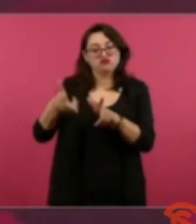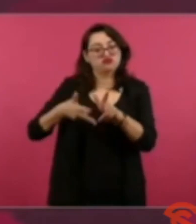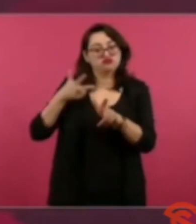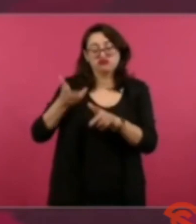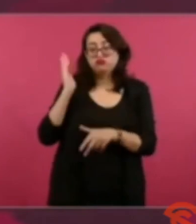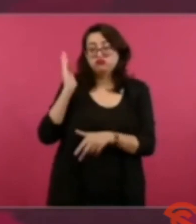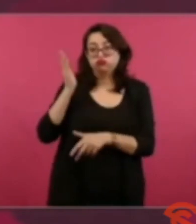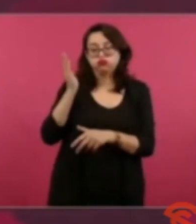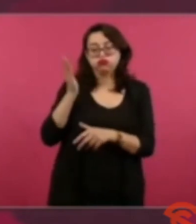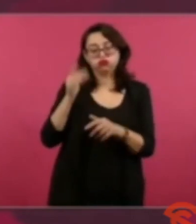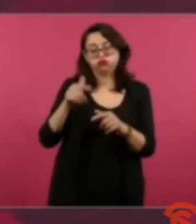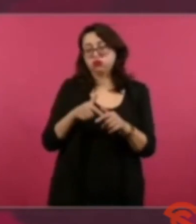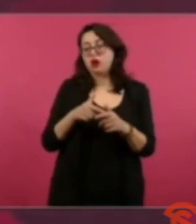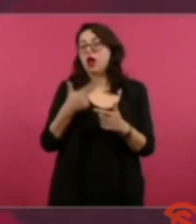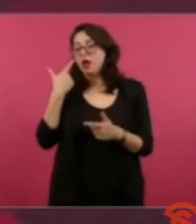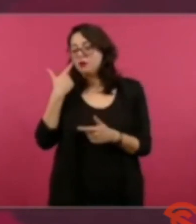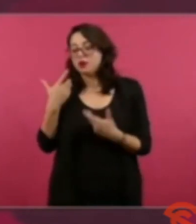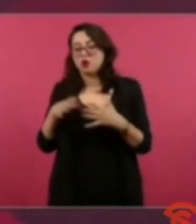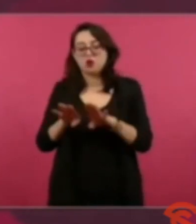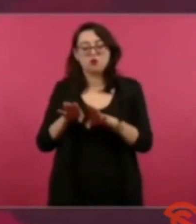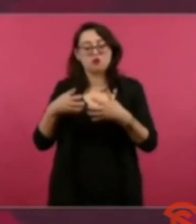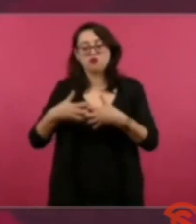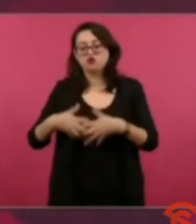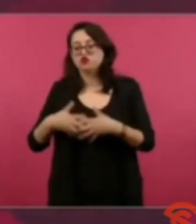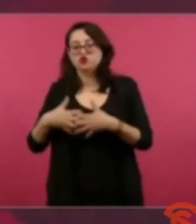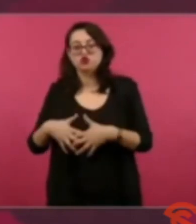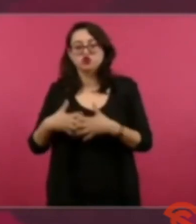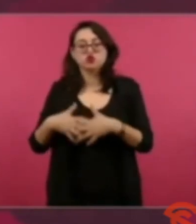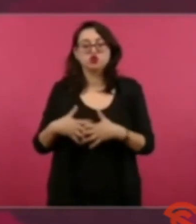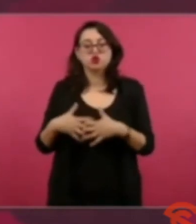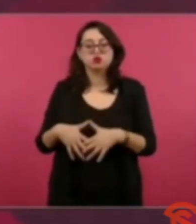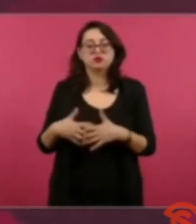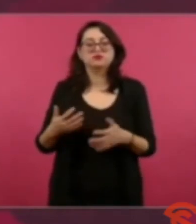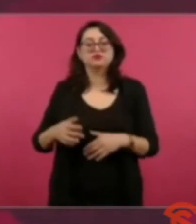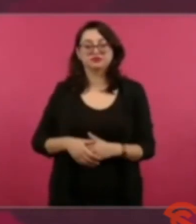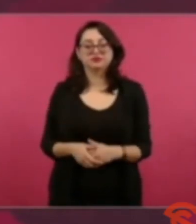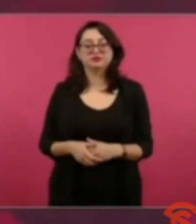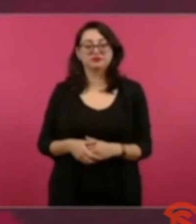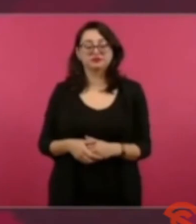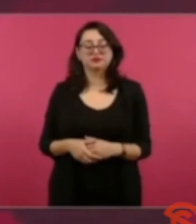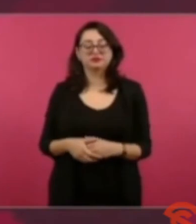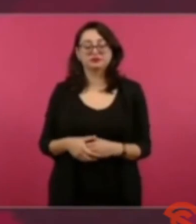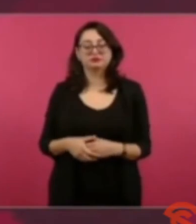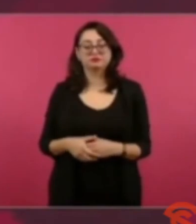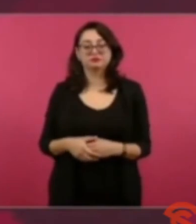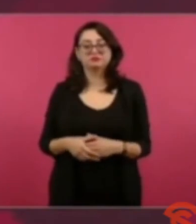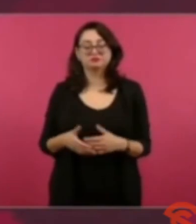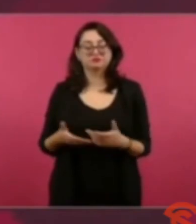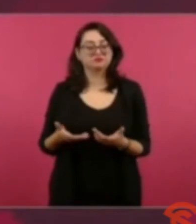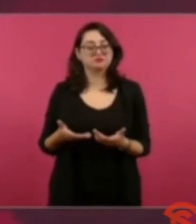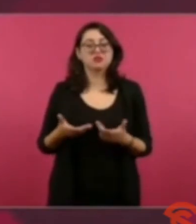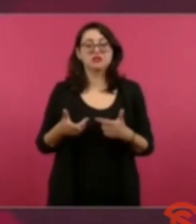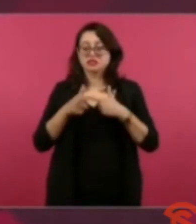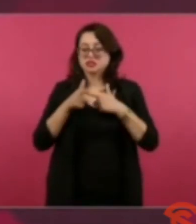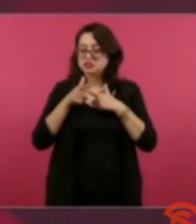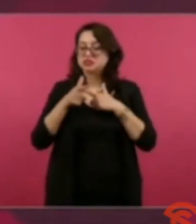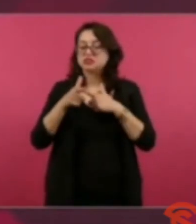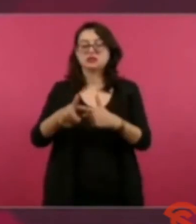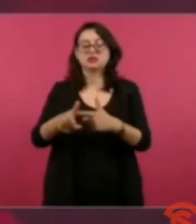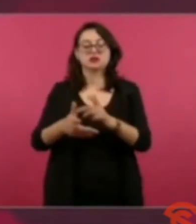Vamos a seguir construyendo las vías férreas